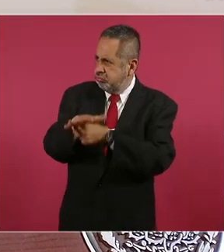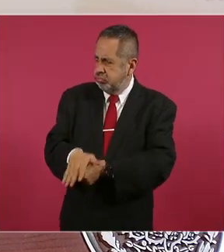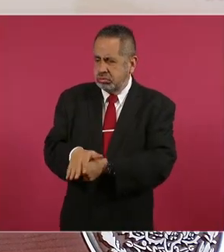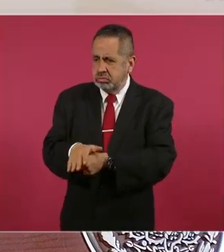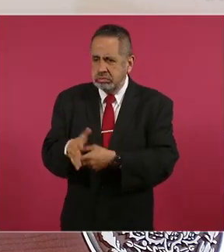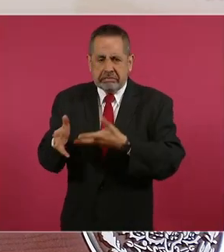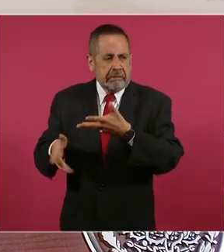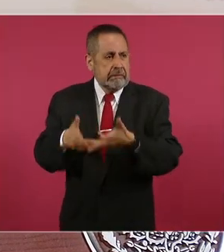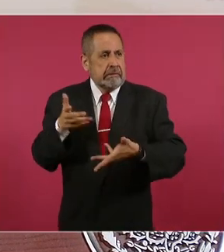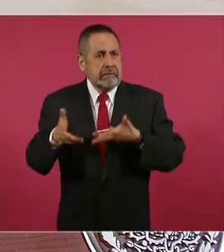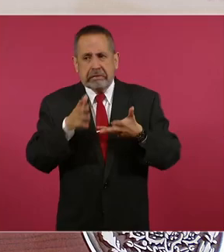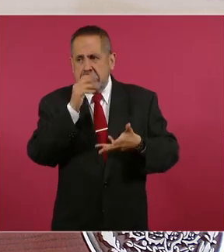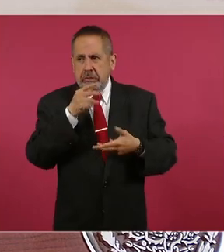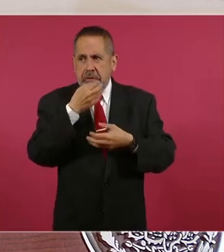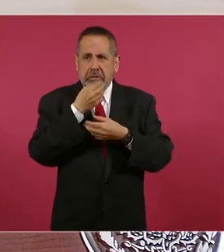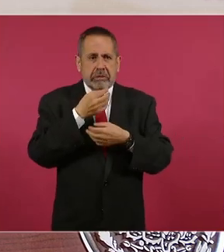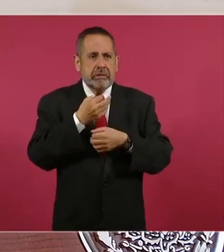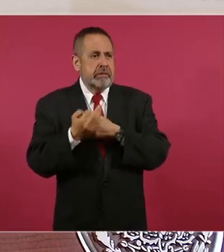indefenso,